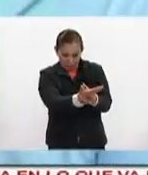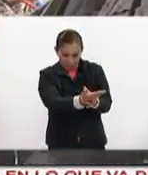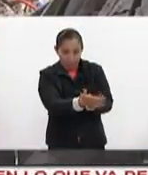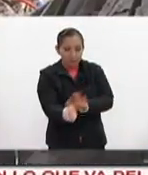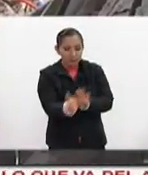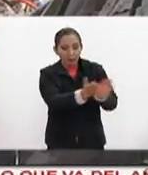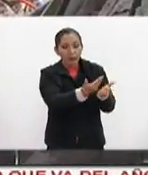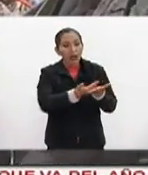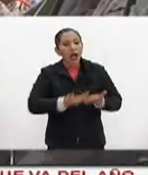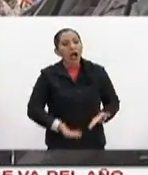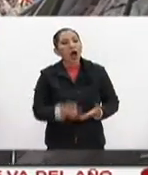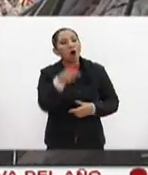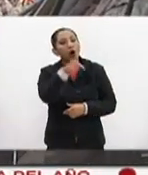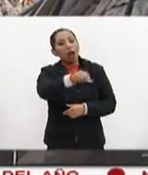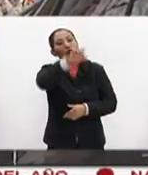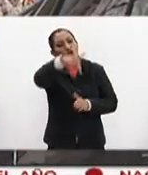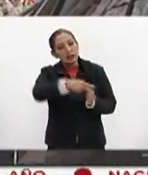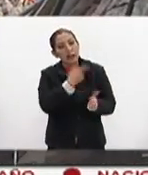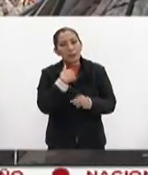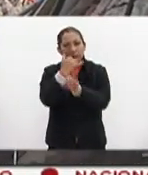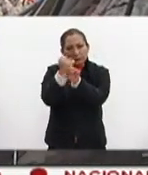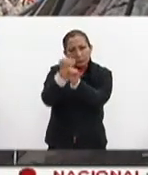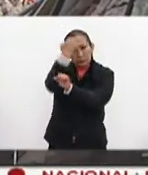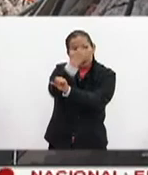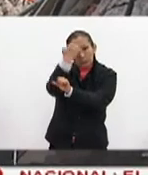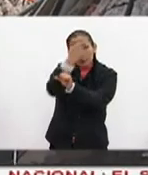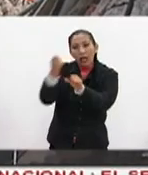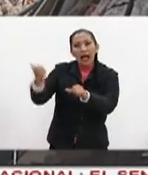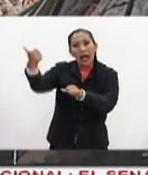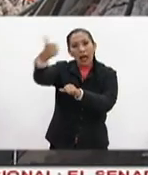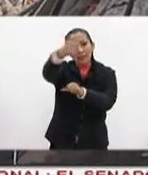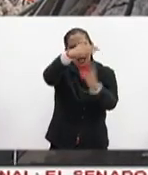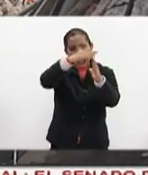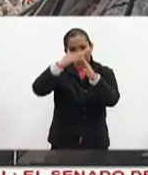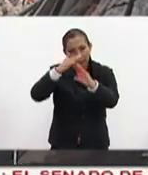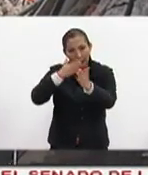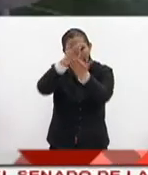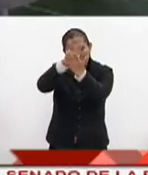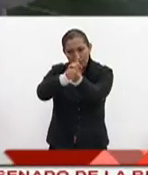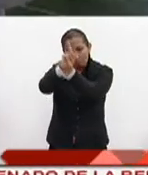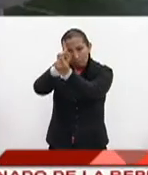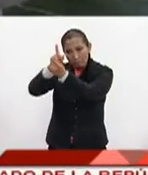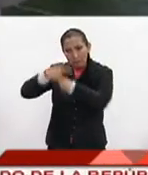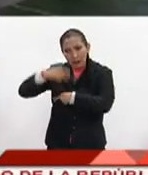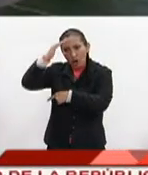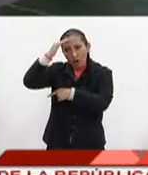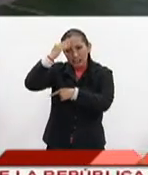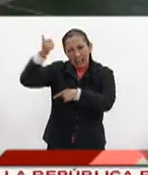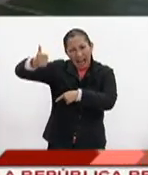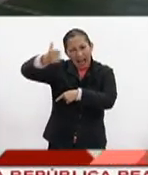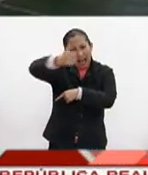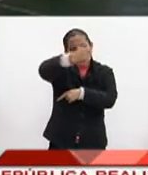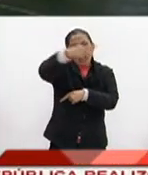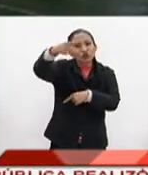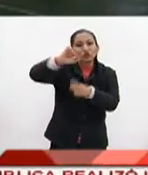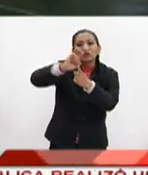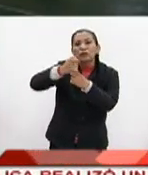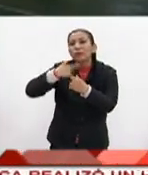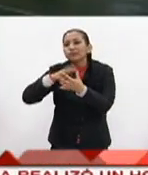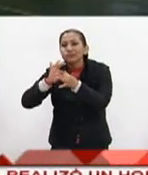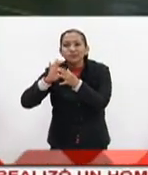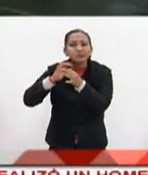Entonces, ahora vamos a otra vez a hacer un censo de ir de casa en casa, ver a la gente, conocer persona por persona cuál es su